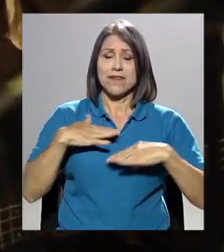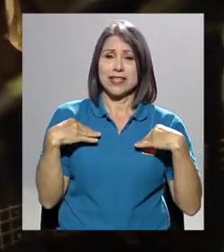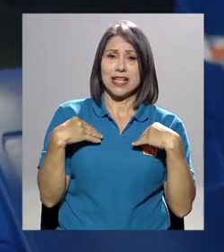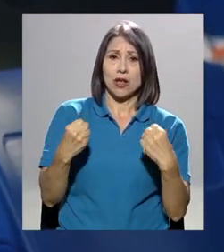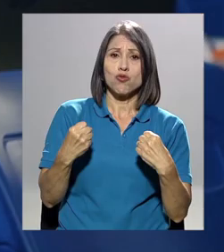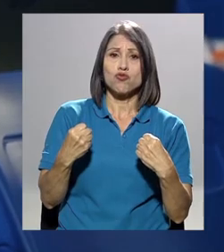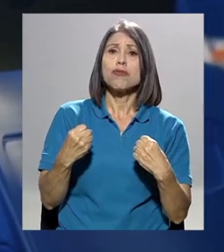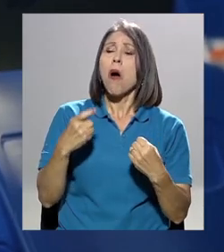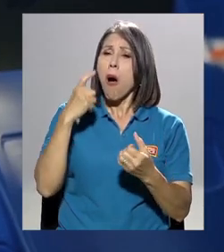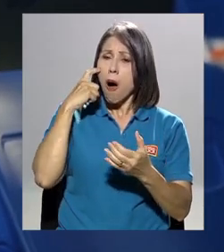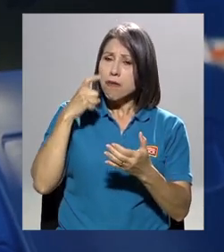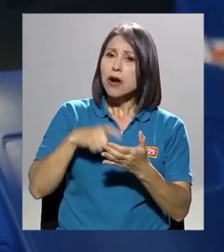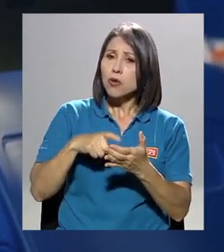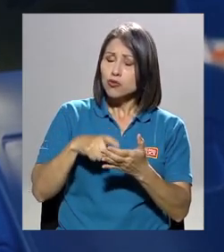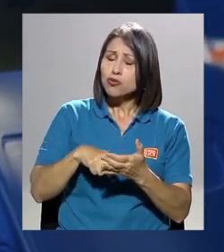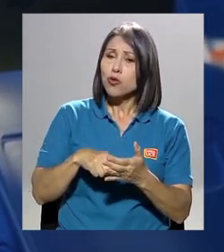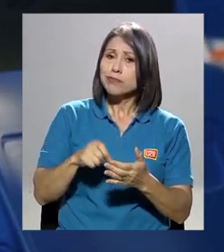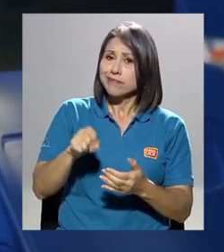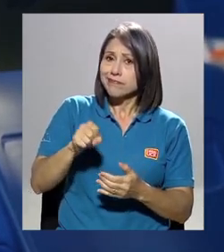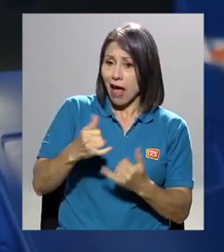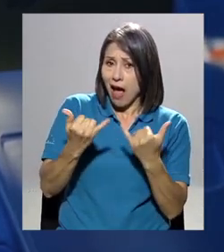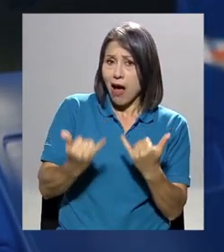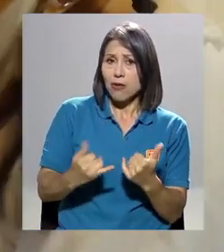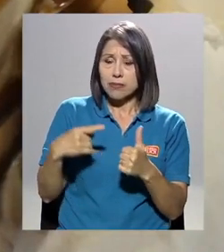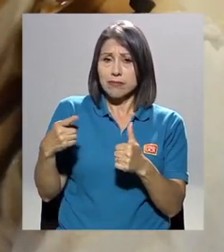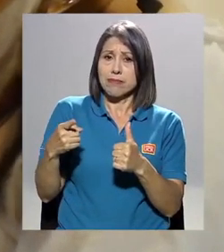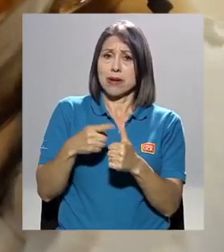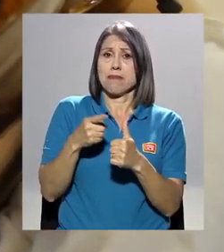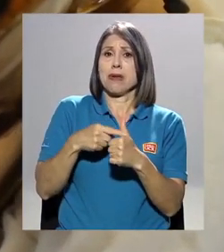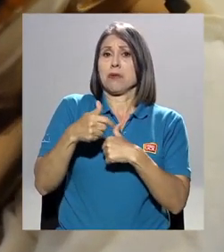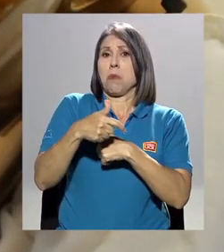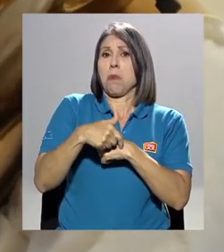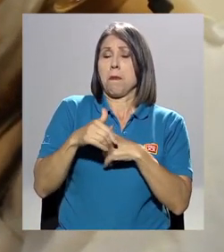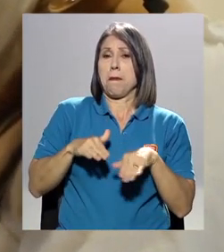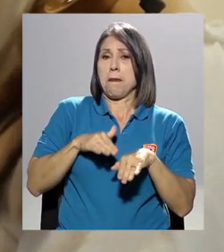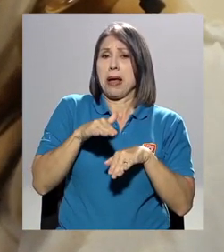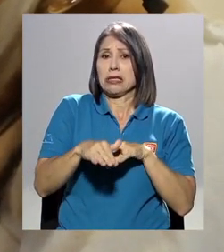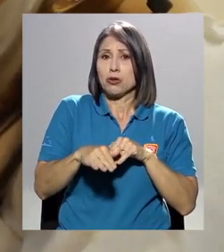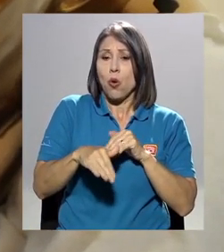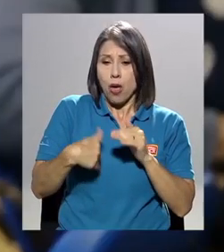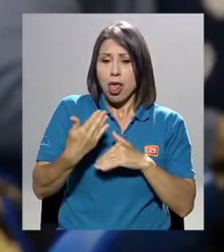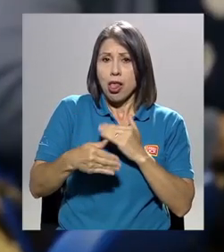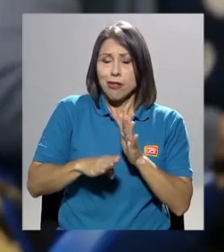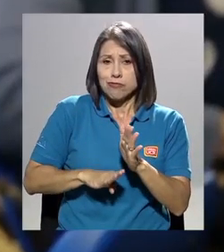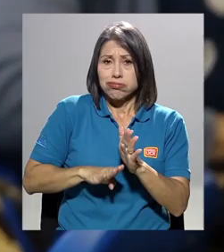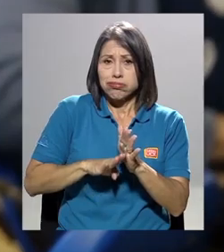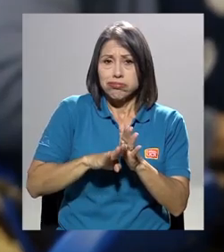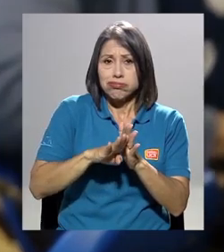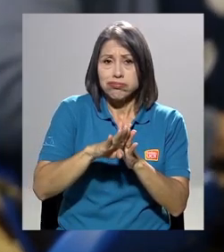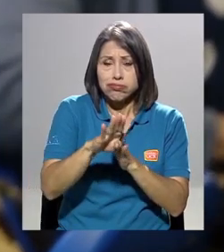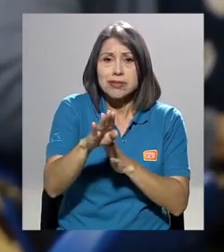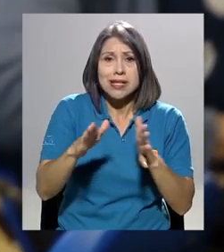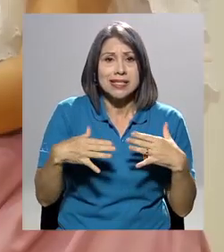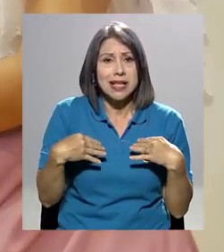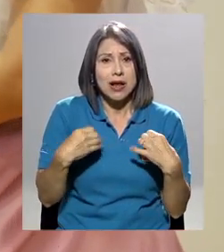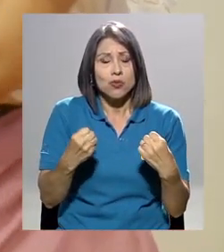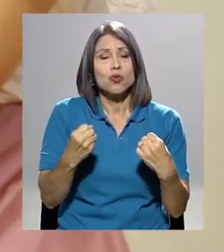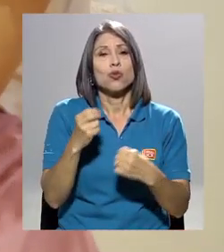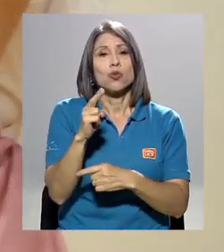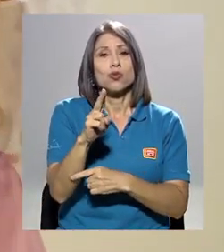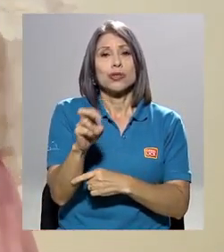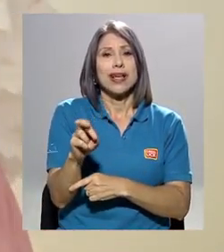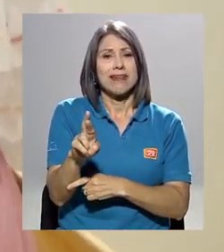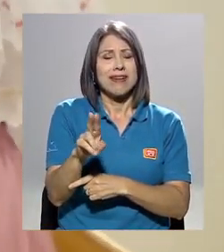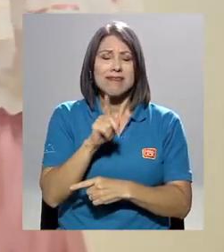Salud reconoció que, si bien este es un primer paso para seguir avanzando en la promoción de la salud dentro de la UCR,